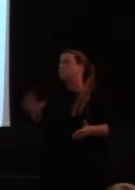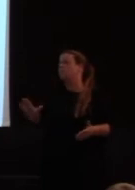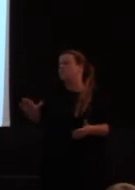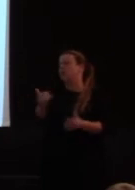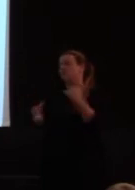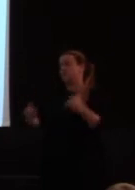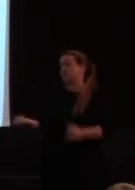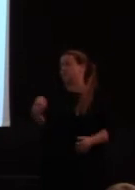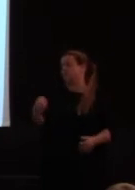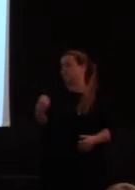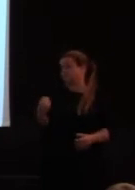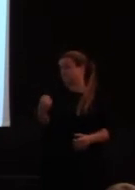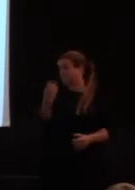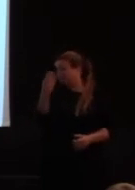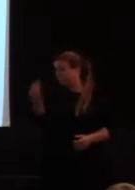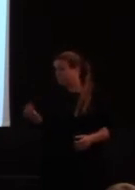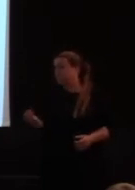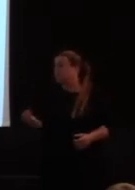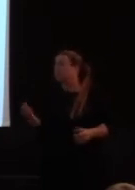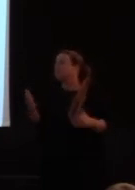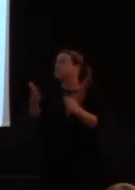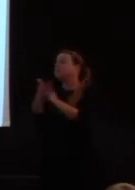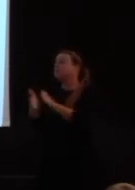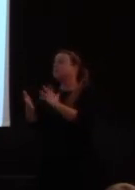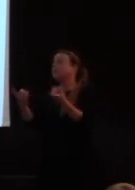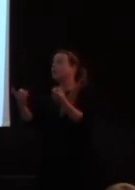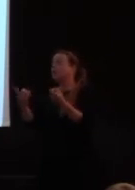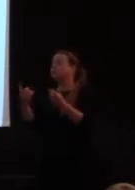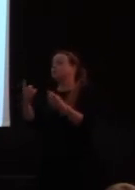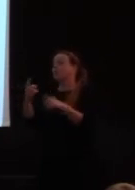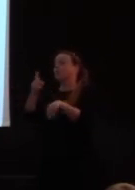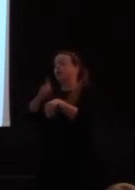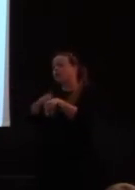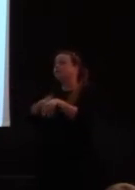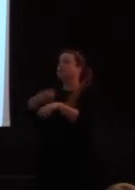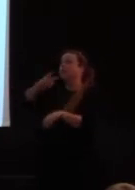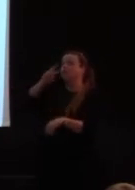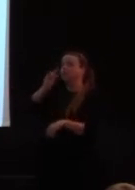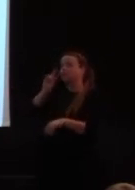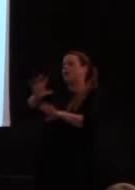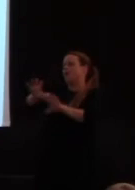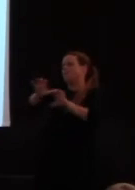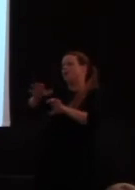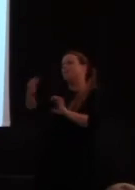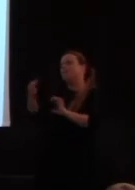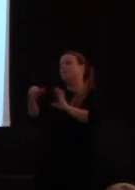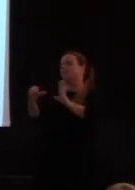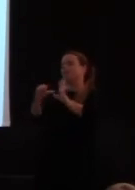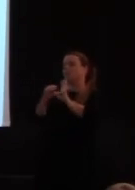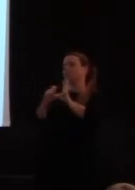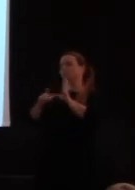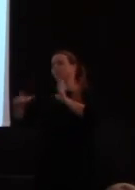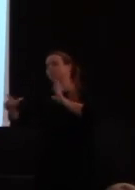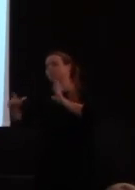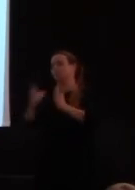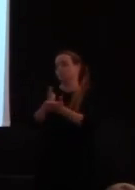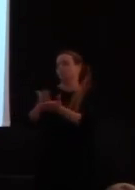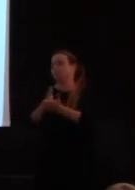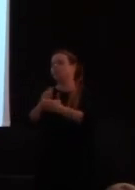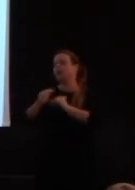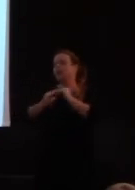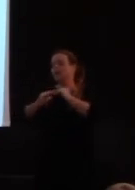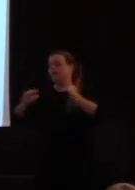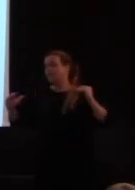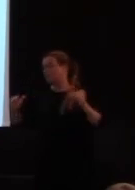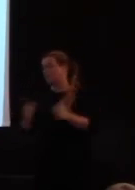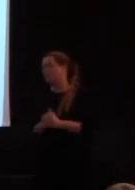caso. Claro, esto con los años ya lo aprendemos y tenemos que encontrar un punto. ¿Cómo